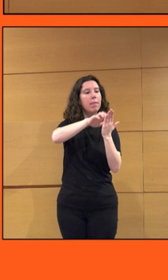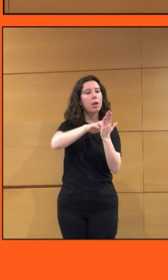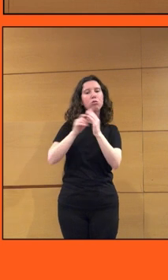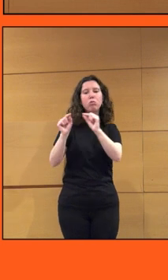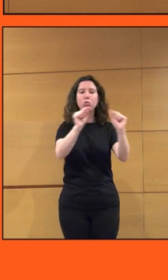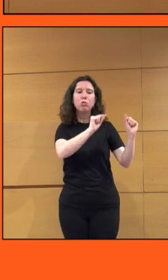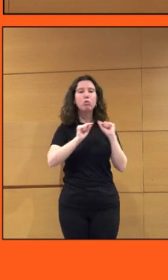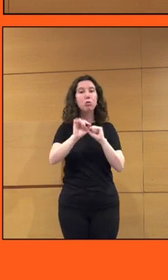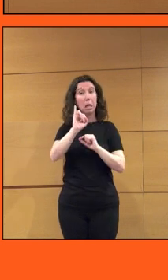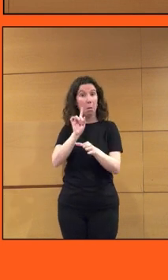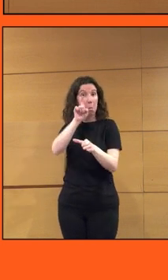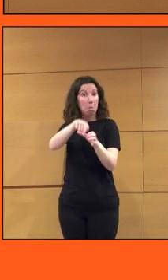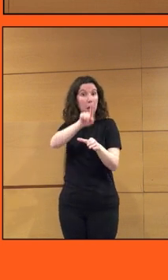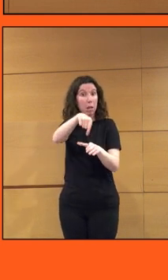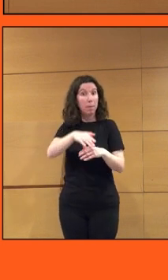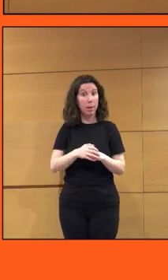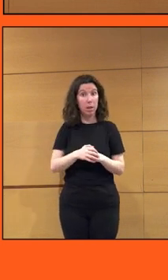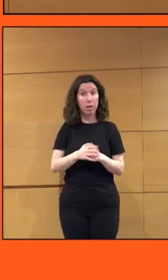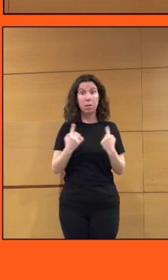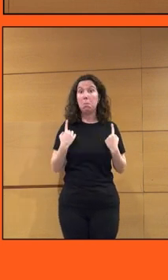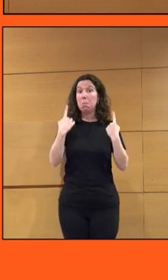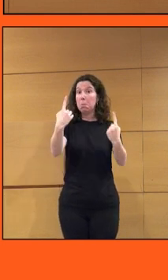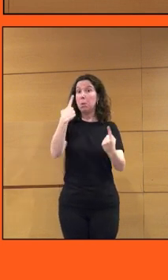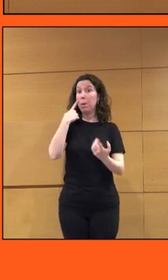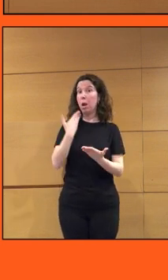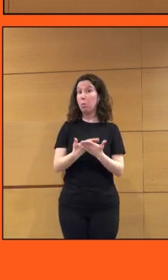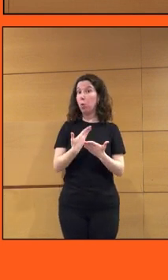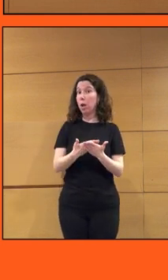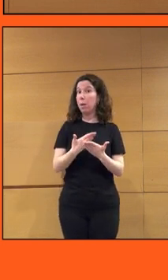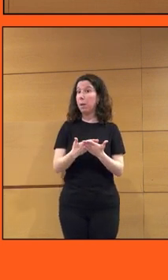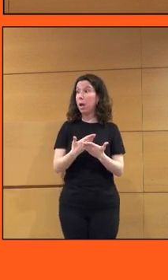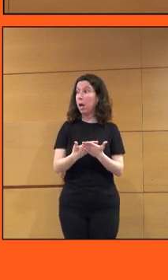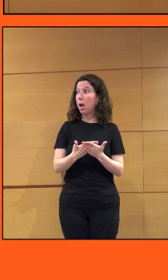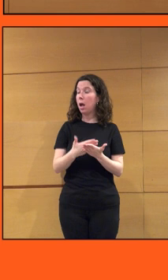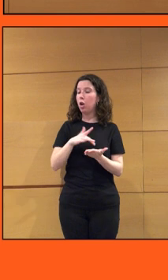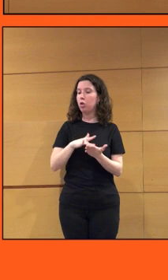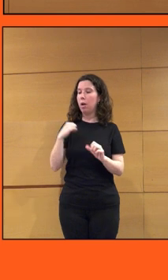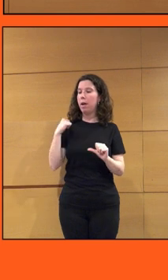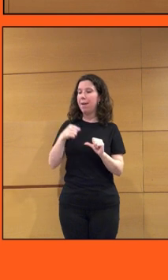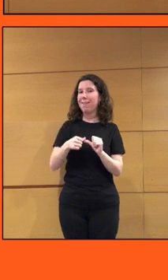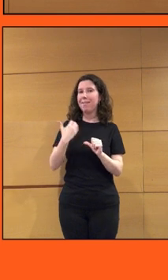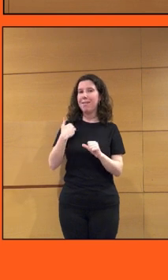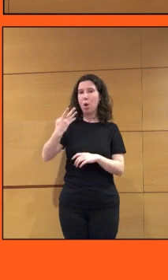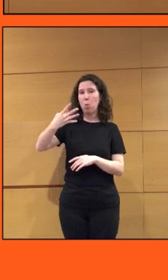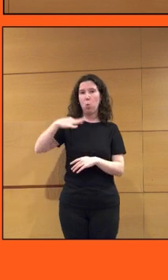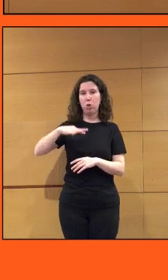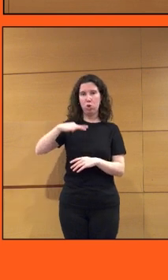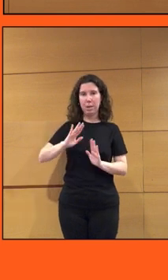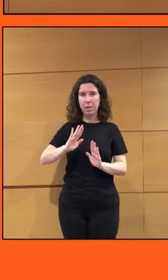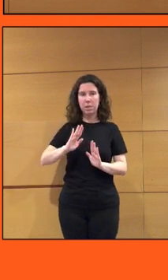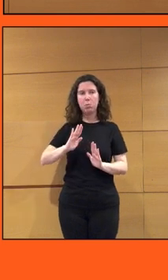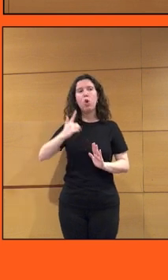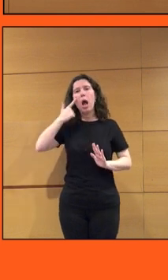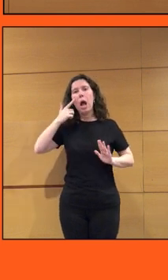eventualmente participar. Es una primera versión. Tenemos cuatro meses del proyecto, pero necesitamos ver